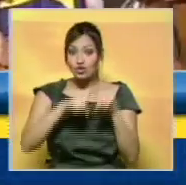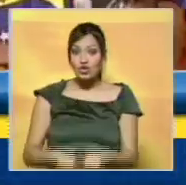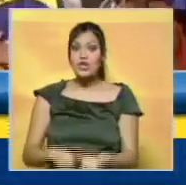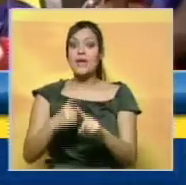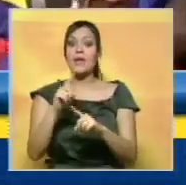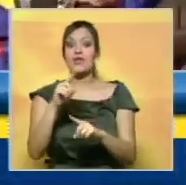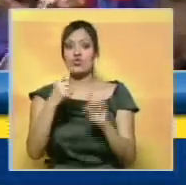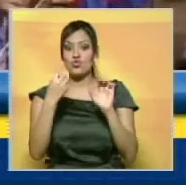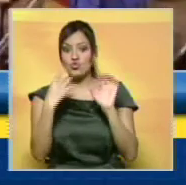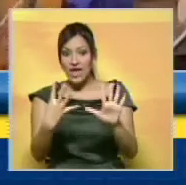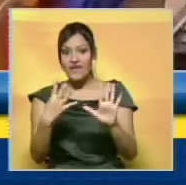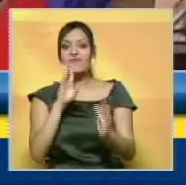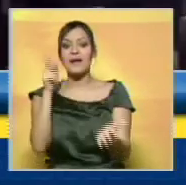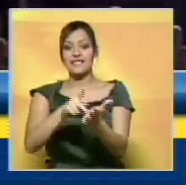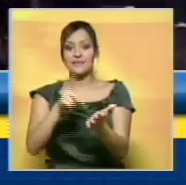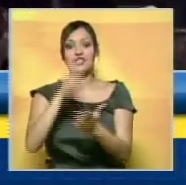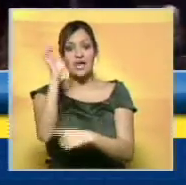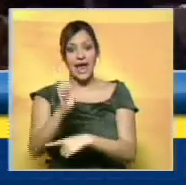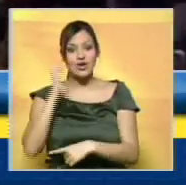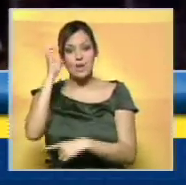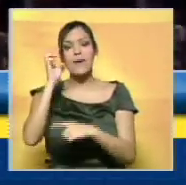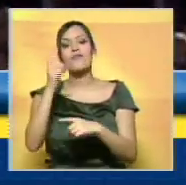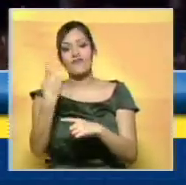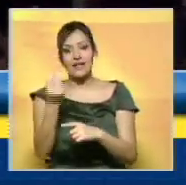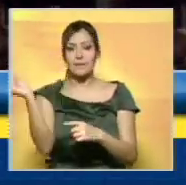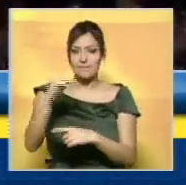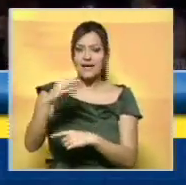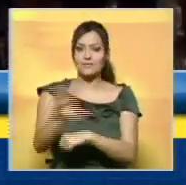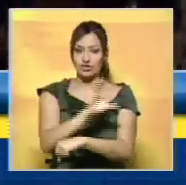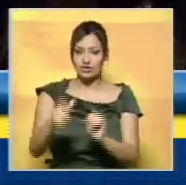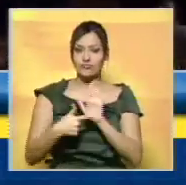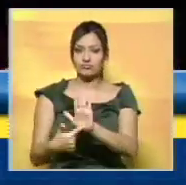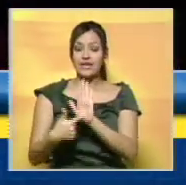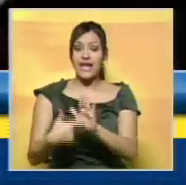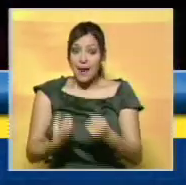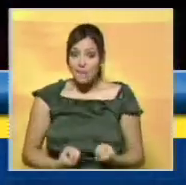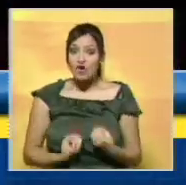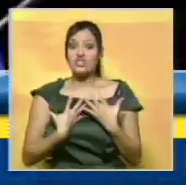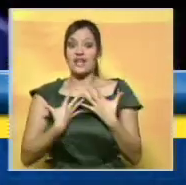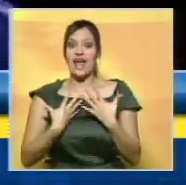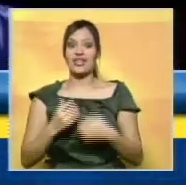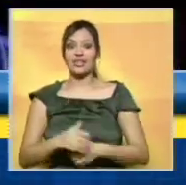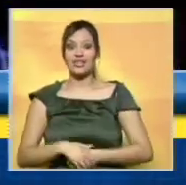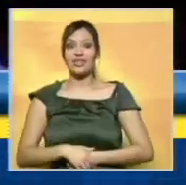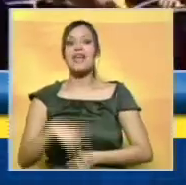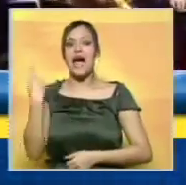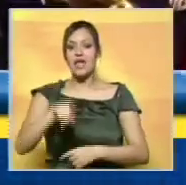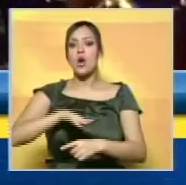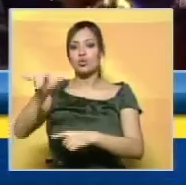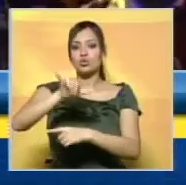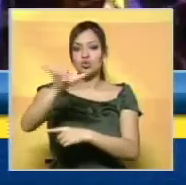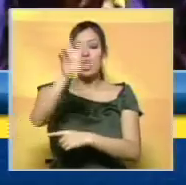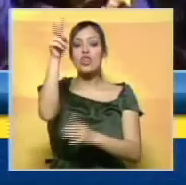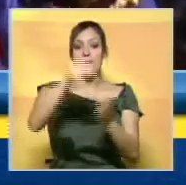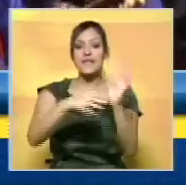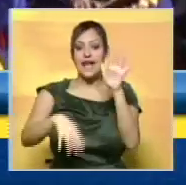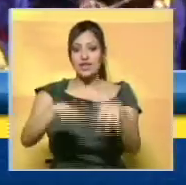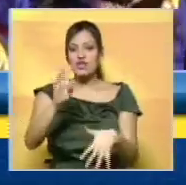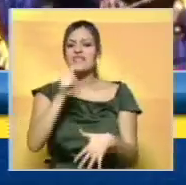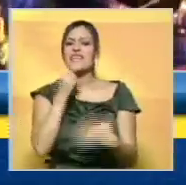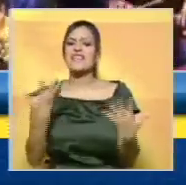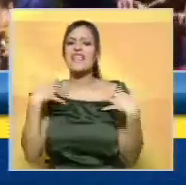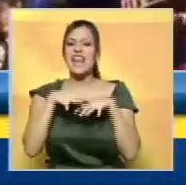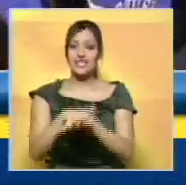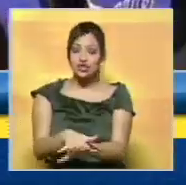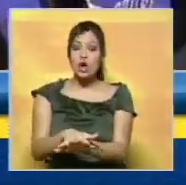ofrecerá en esta ciudad europea. Un comienzo emocionante de la gira París-Medio Oriente 2014. Los integrantes de la